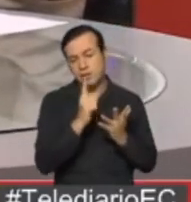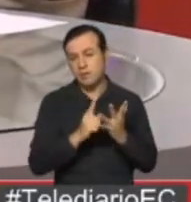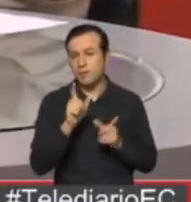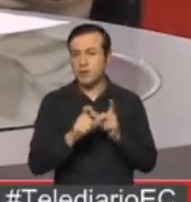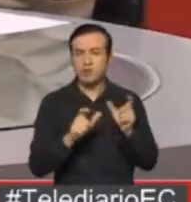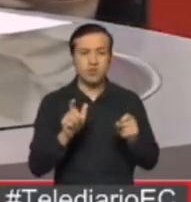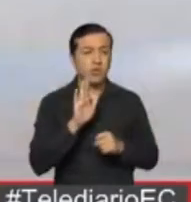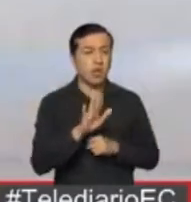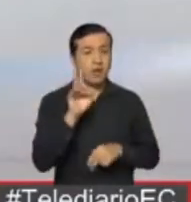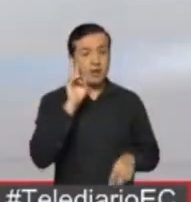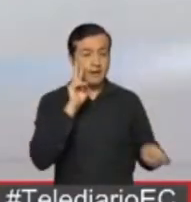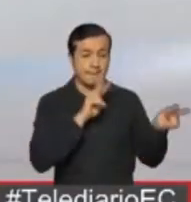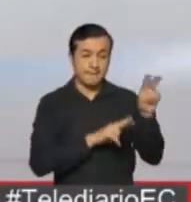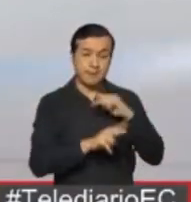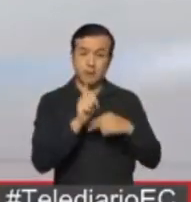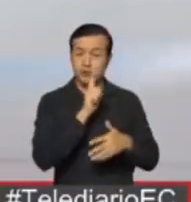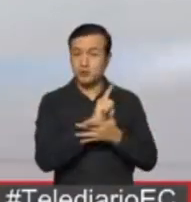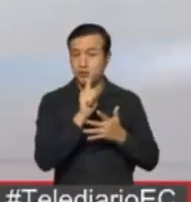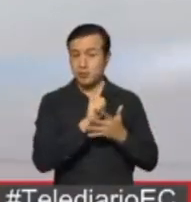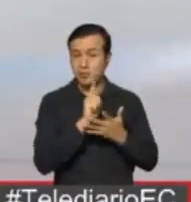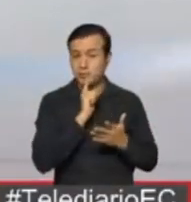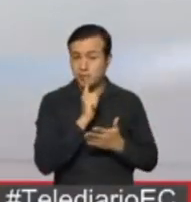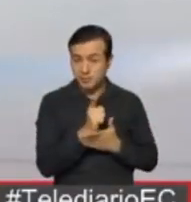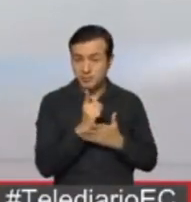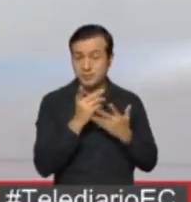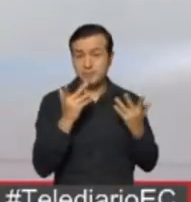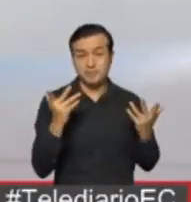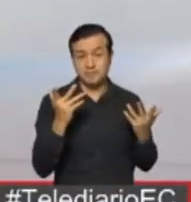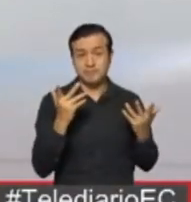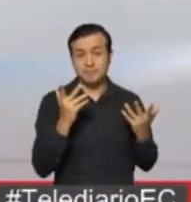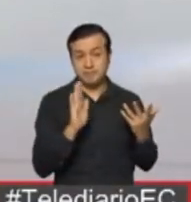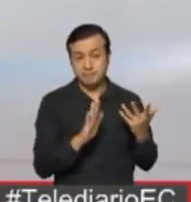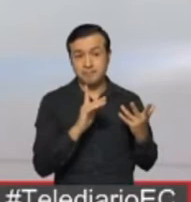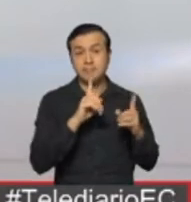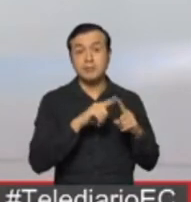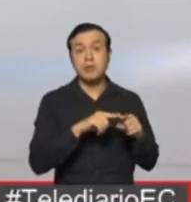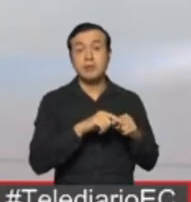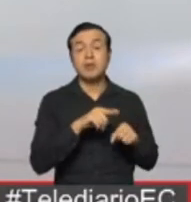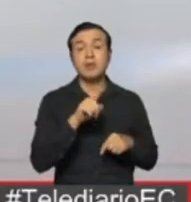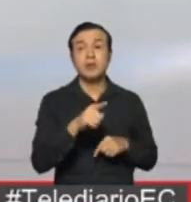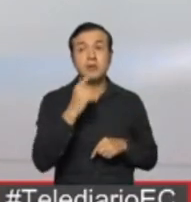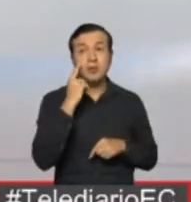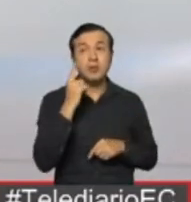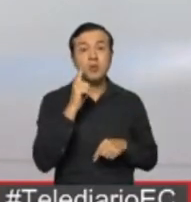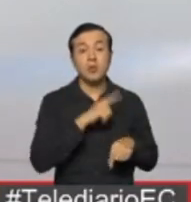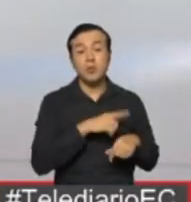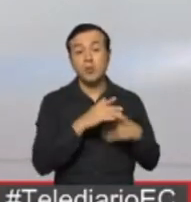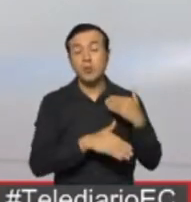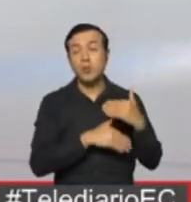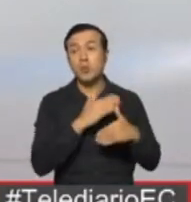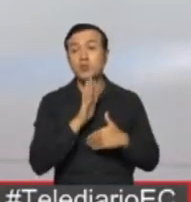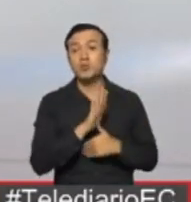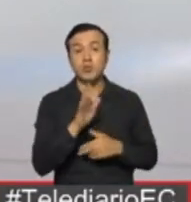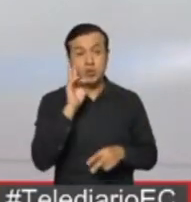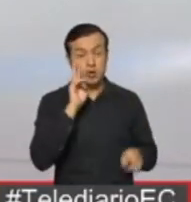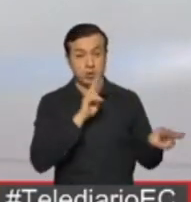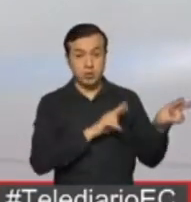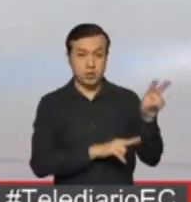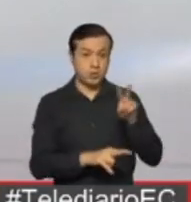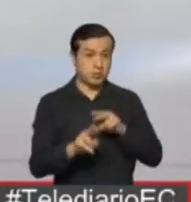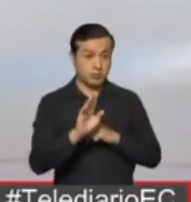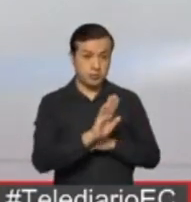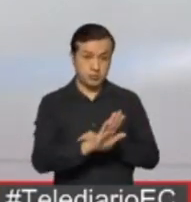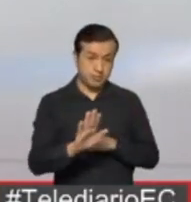cada diagnóstico es diferente y necesariamente el pronóstico también varía de acuerdo a qué etapa pues su diagnóstico entonces